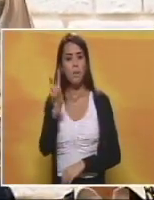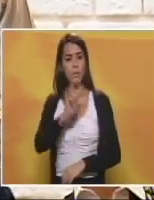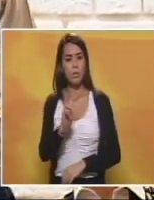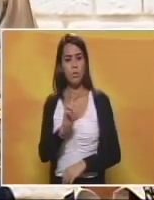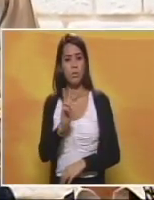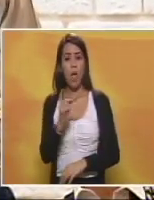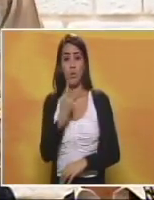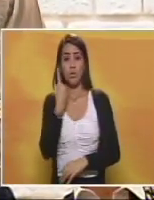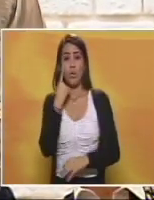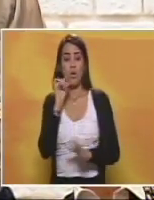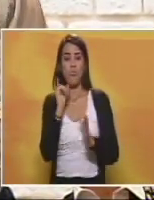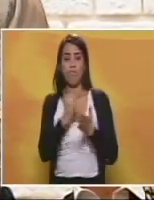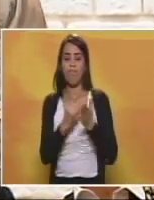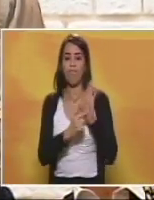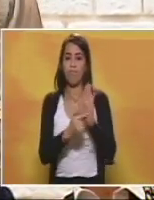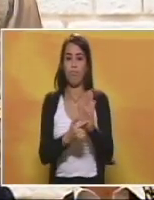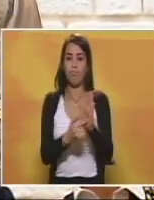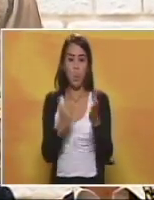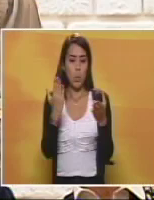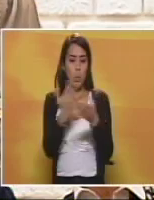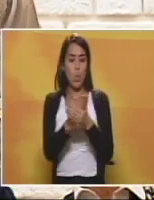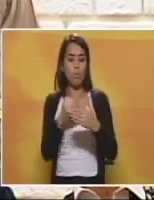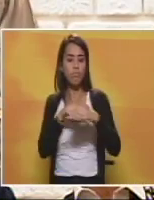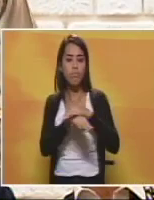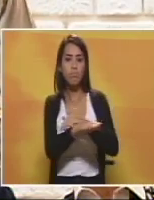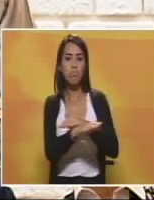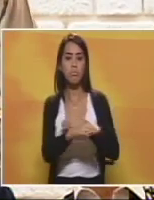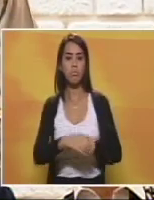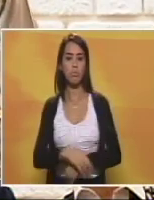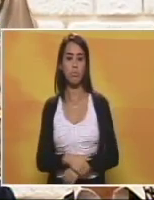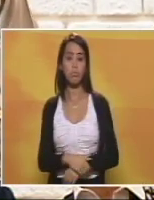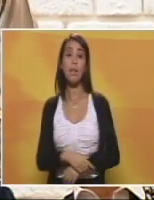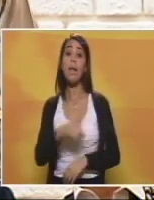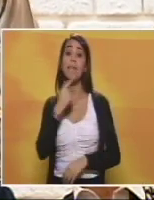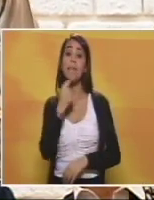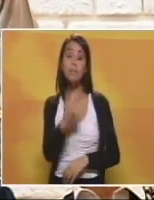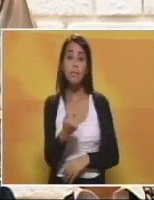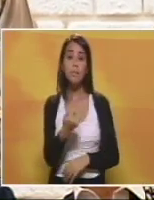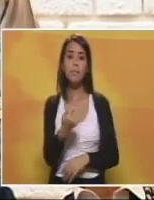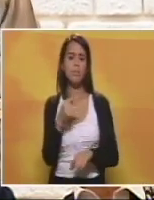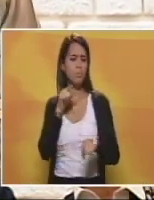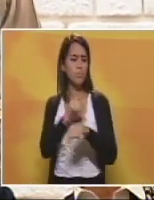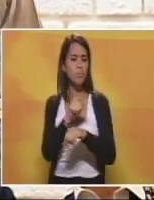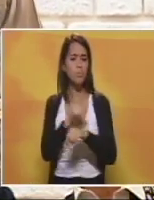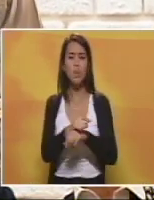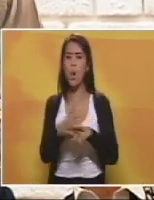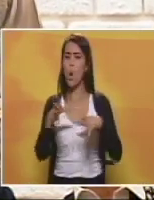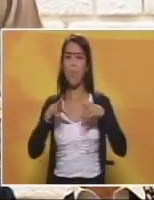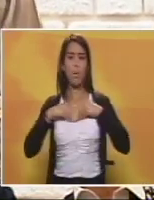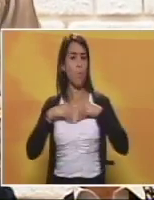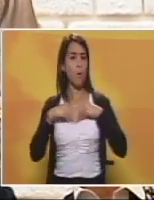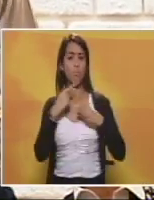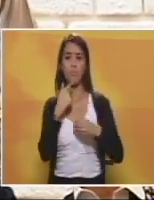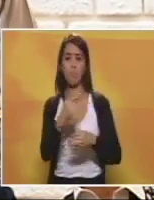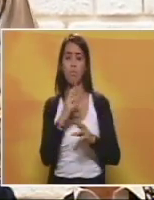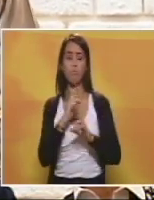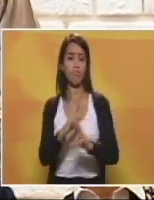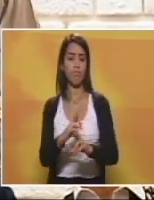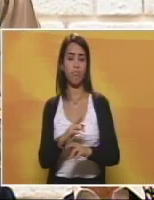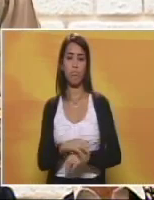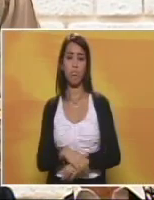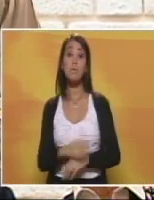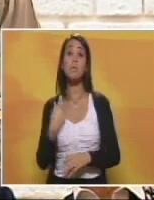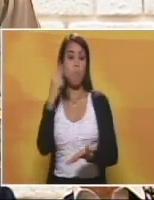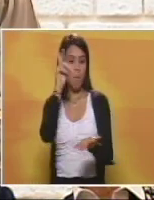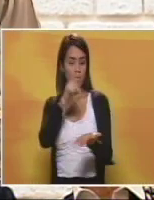registrar eso una bitácora y archivarlo los venezolanos tenemos que reclamar y dar un ejemplo de que no estamos conformes con eso y vamos a acudir ante